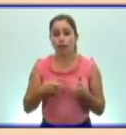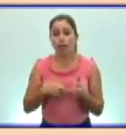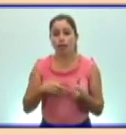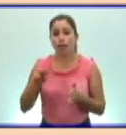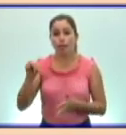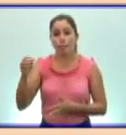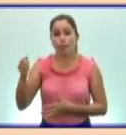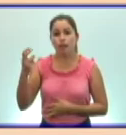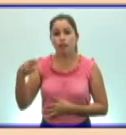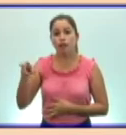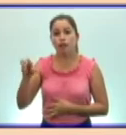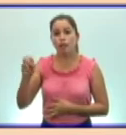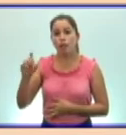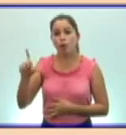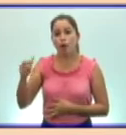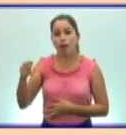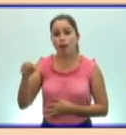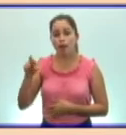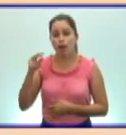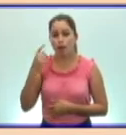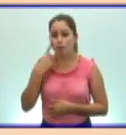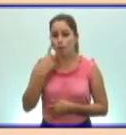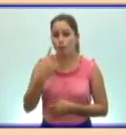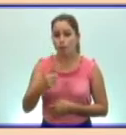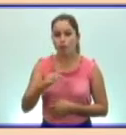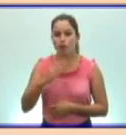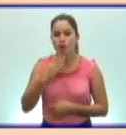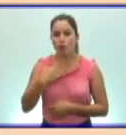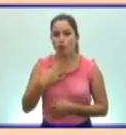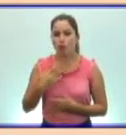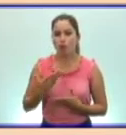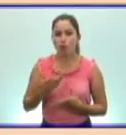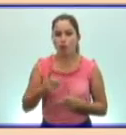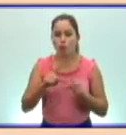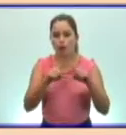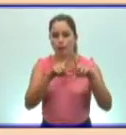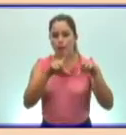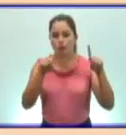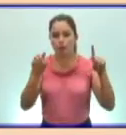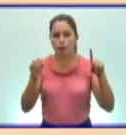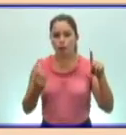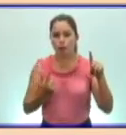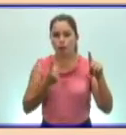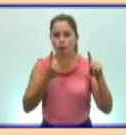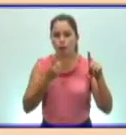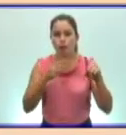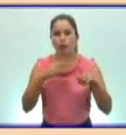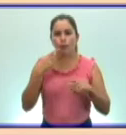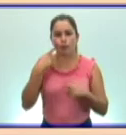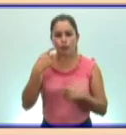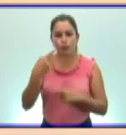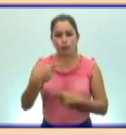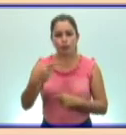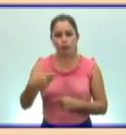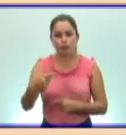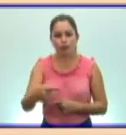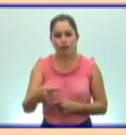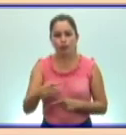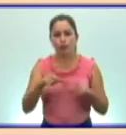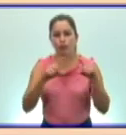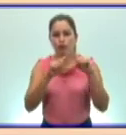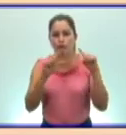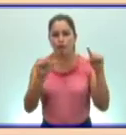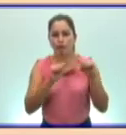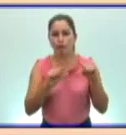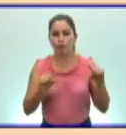y lo vamos a identificar como la expresión número 2. En la medida que ustedes van observando estas expresiones, pues la